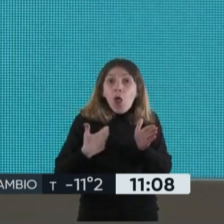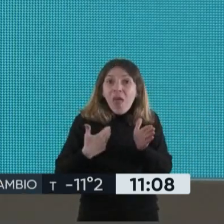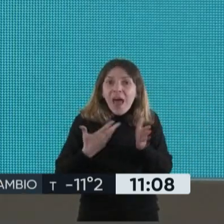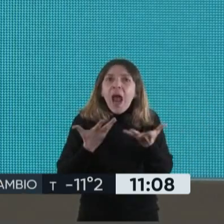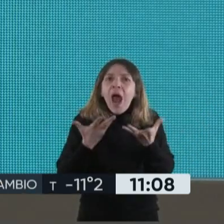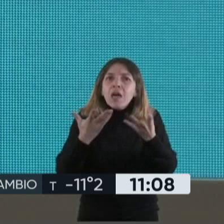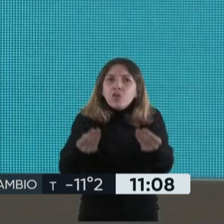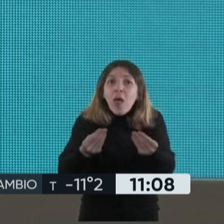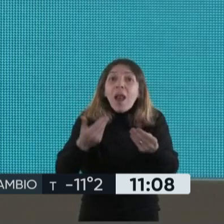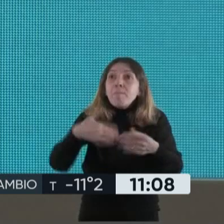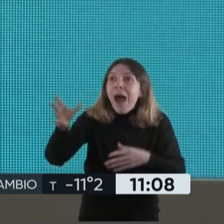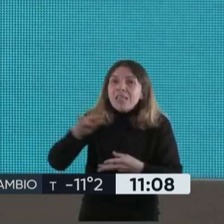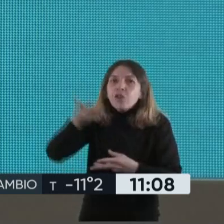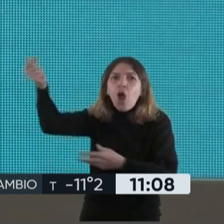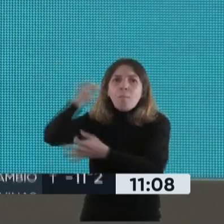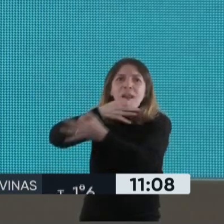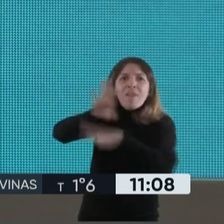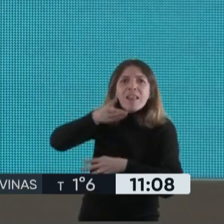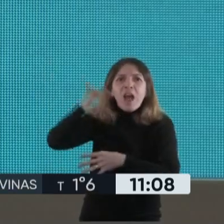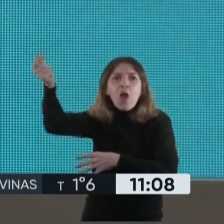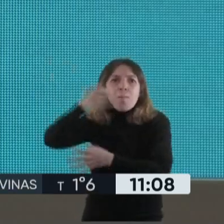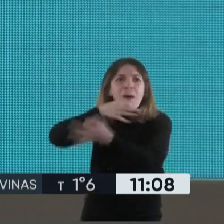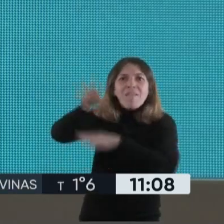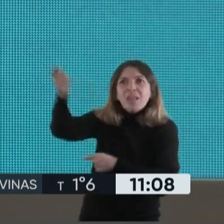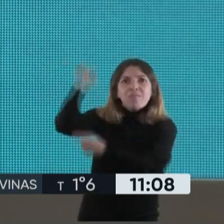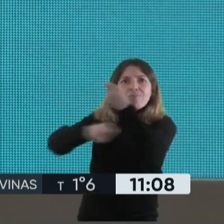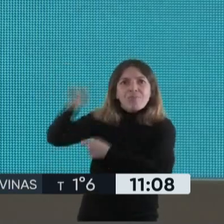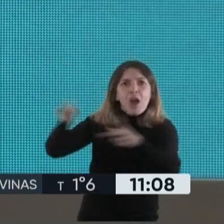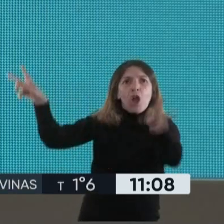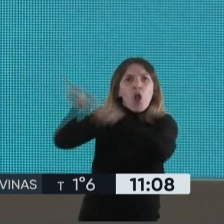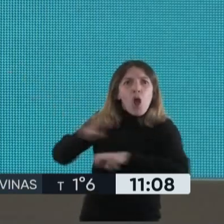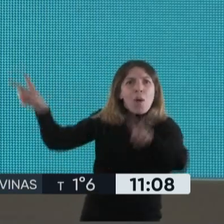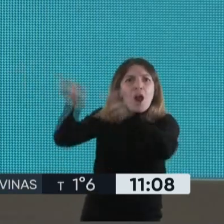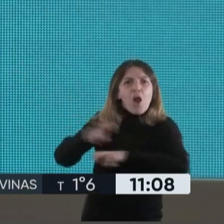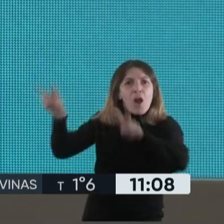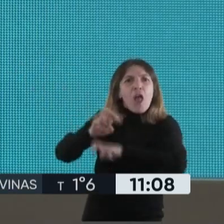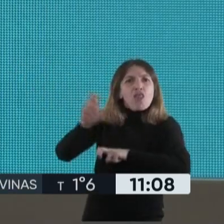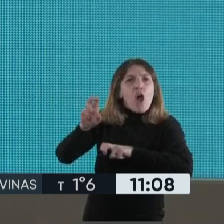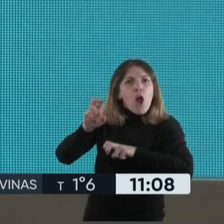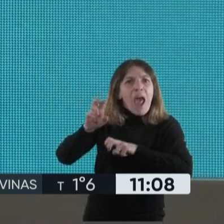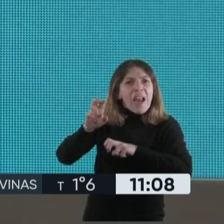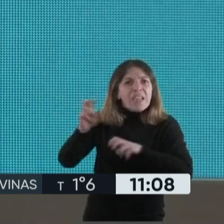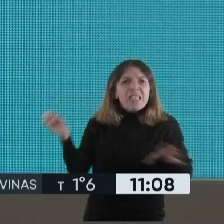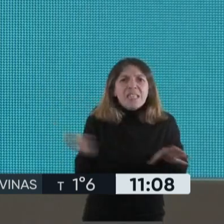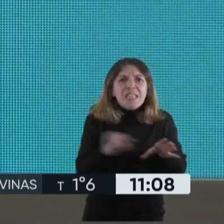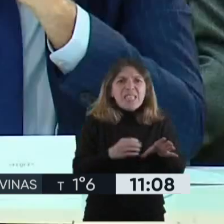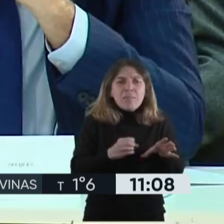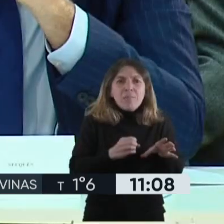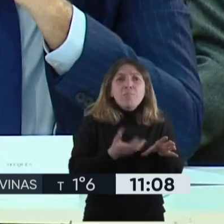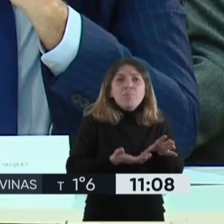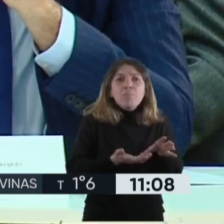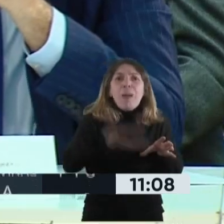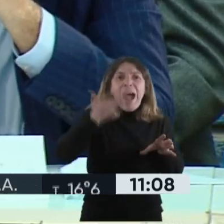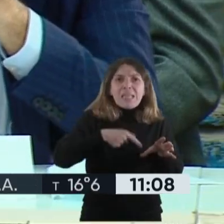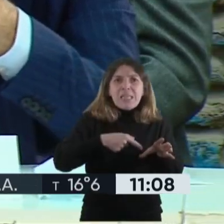mayor flujo de divisas entre la Argentina y el resto del mundo para que haya más dólares en la Argentina y que con esa